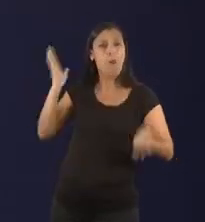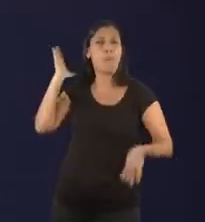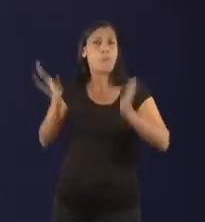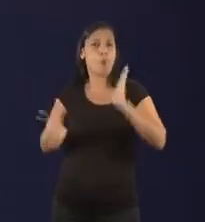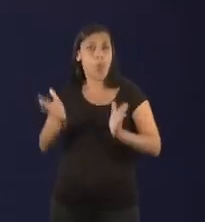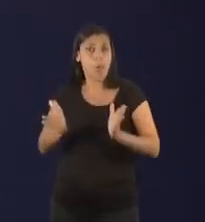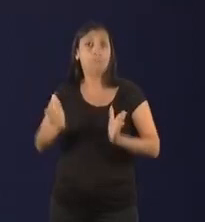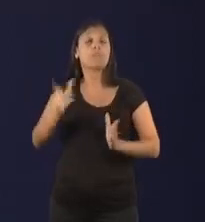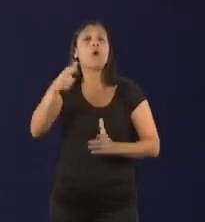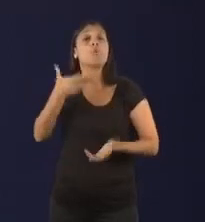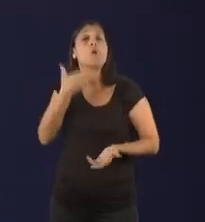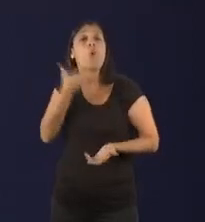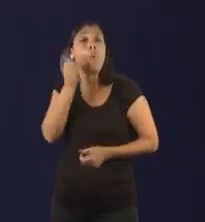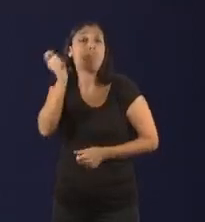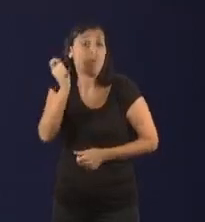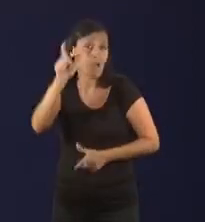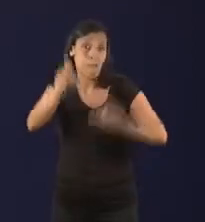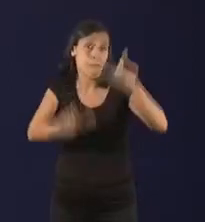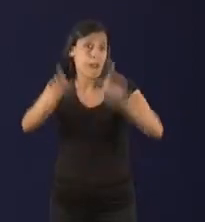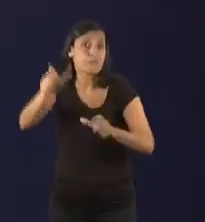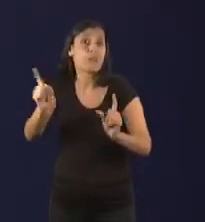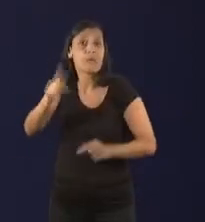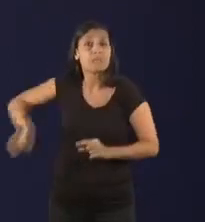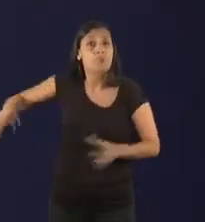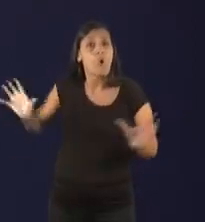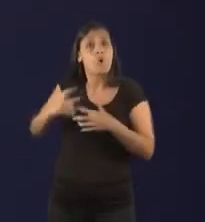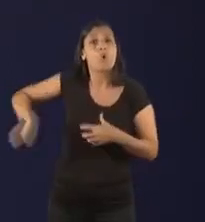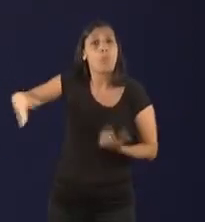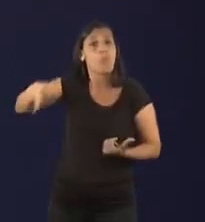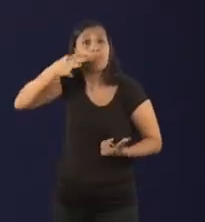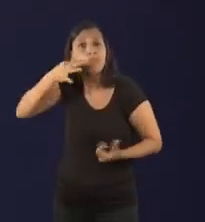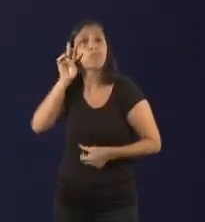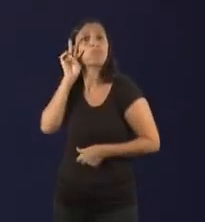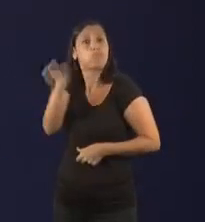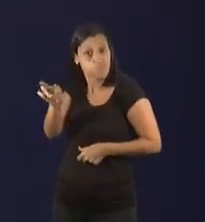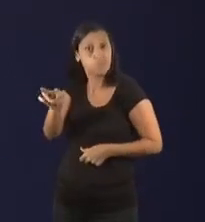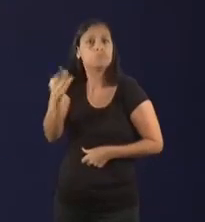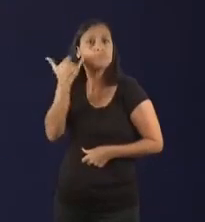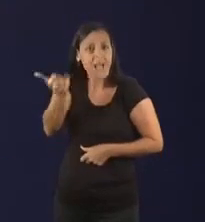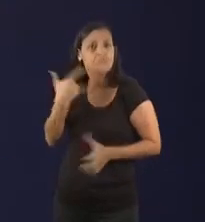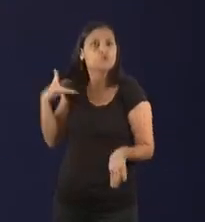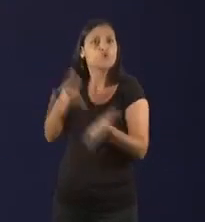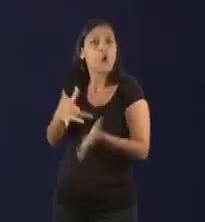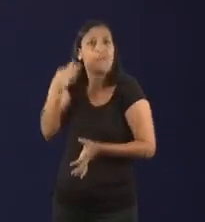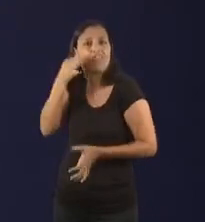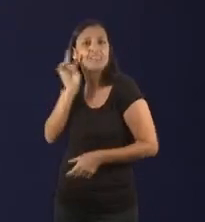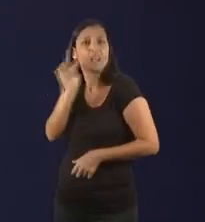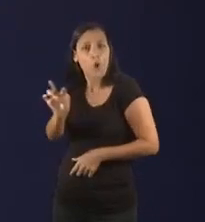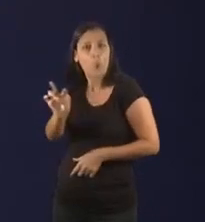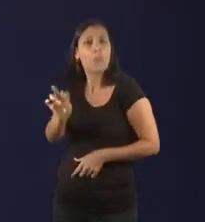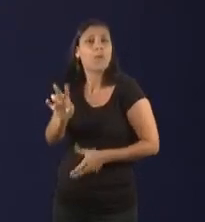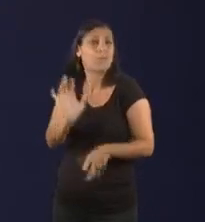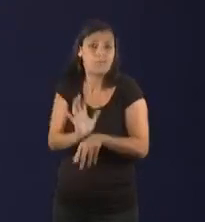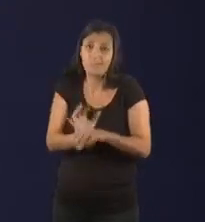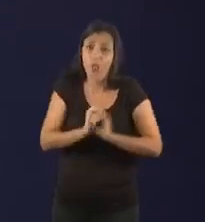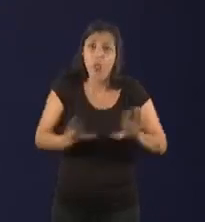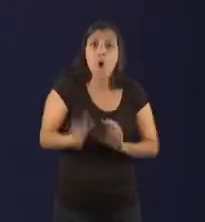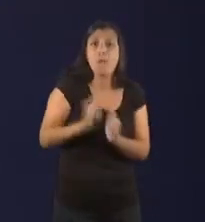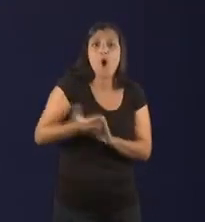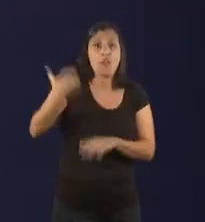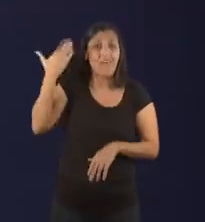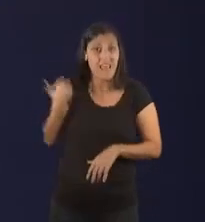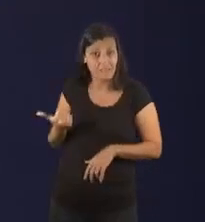que efectivamente vivieron en en carne propia lo que es tal vez lo peor de nuestro pasado